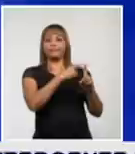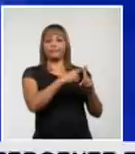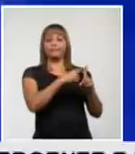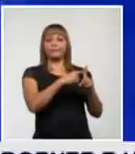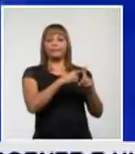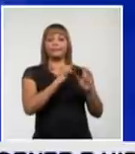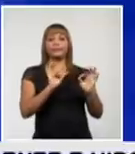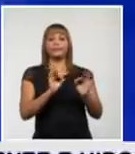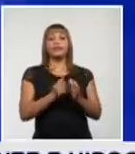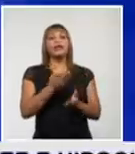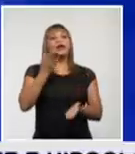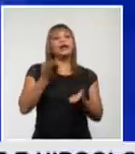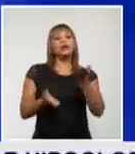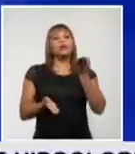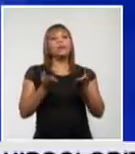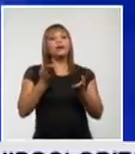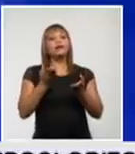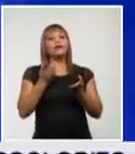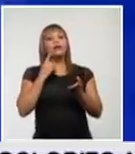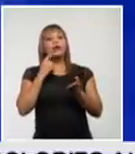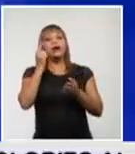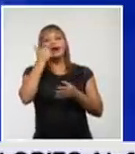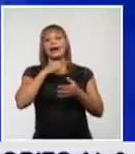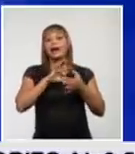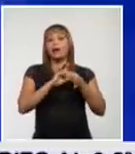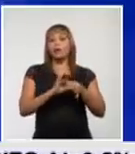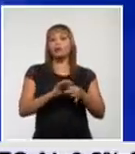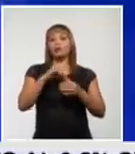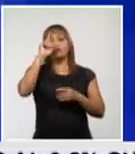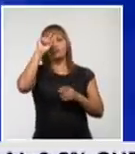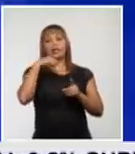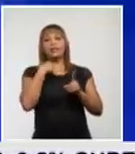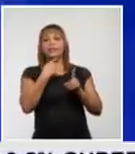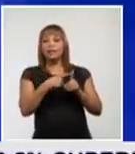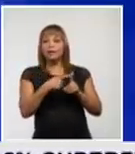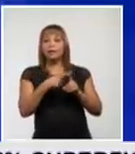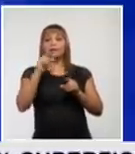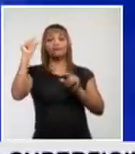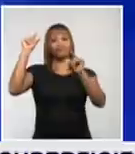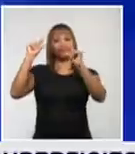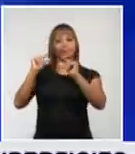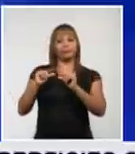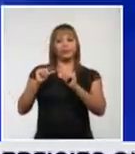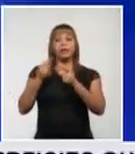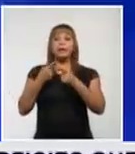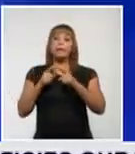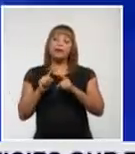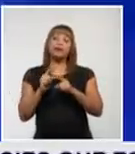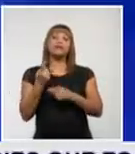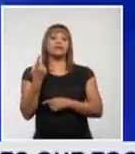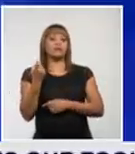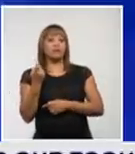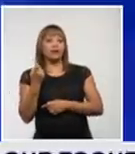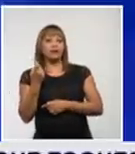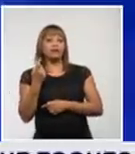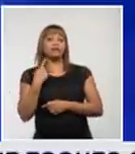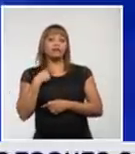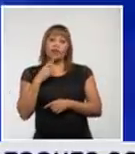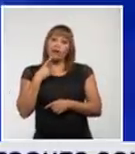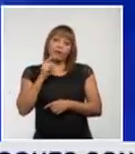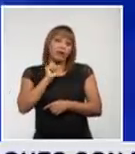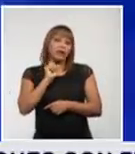en comparación con lo que pasó en agosto y septiembre, pues una disminución, aunque todavía es temprano para